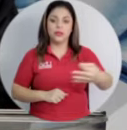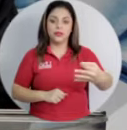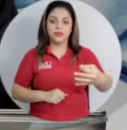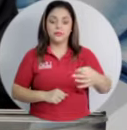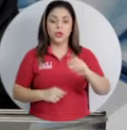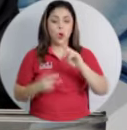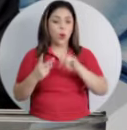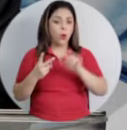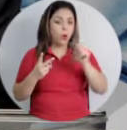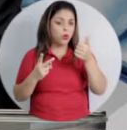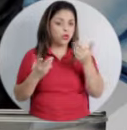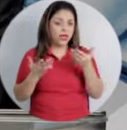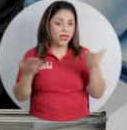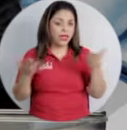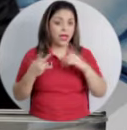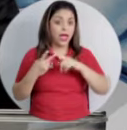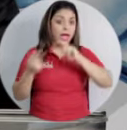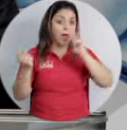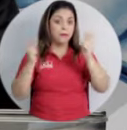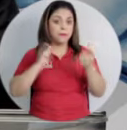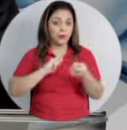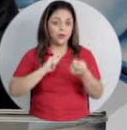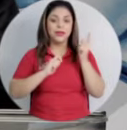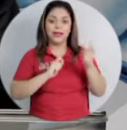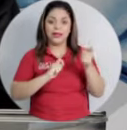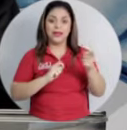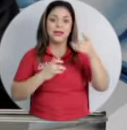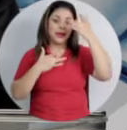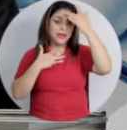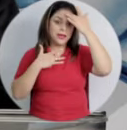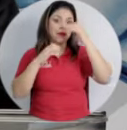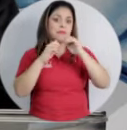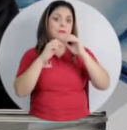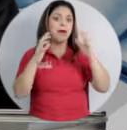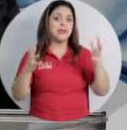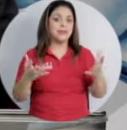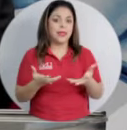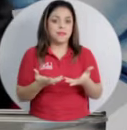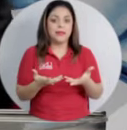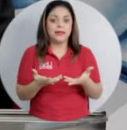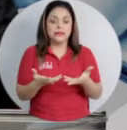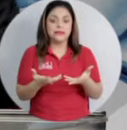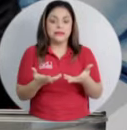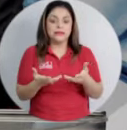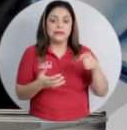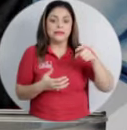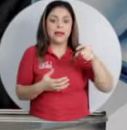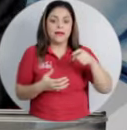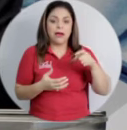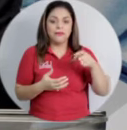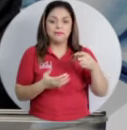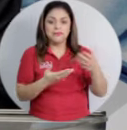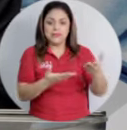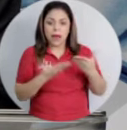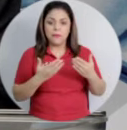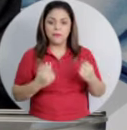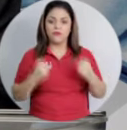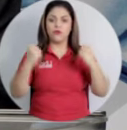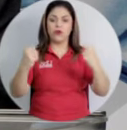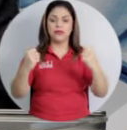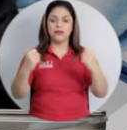cambió importantísimo, o sea, que la pandemia debió habernos hecho más fuertes a lo personal en ese sentido. O